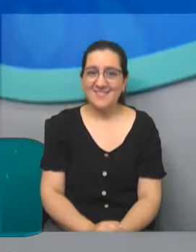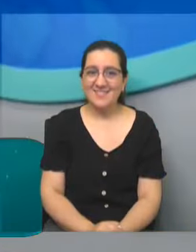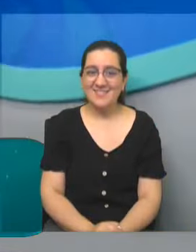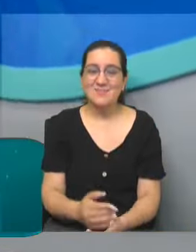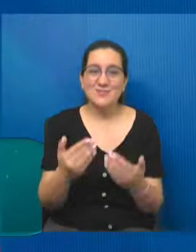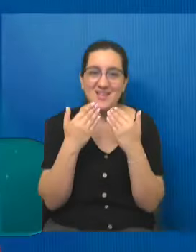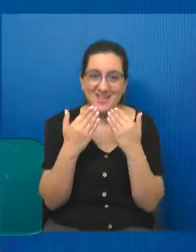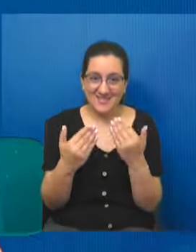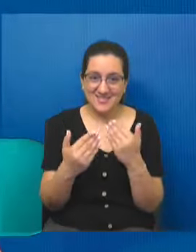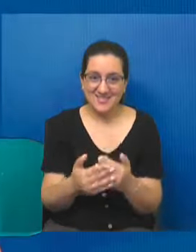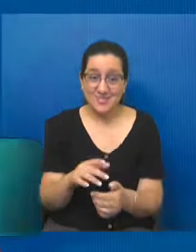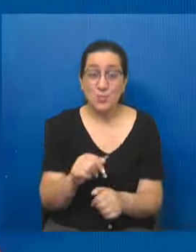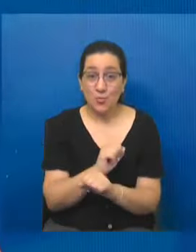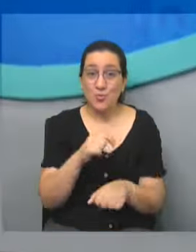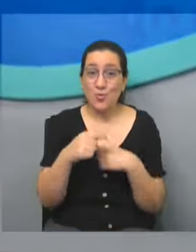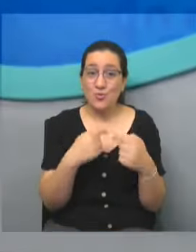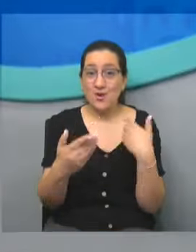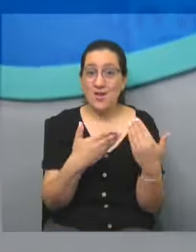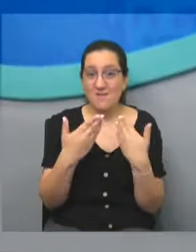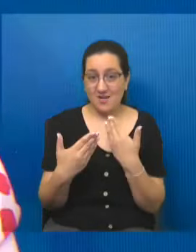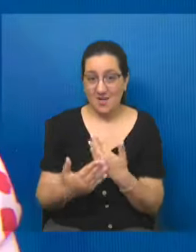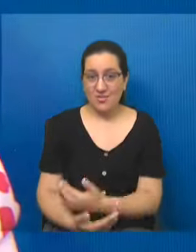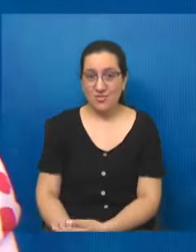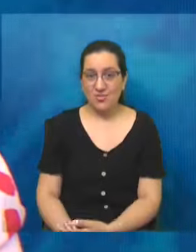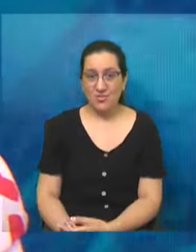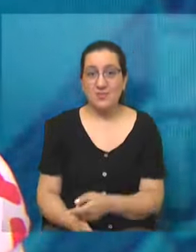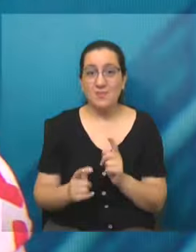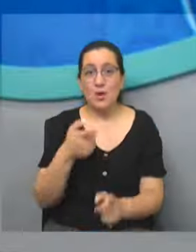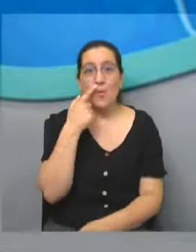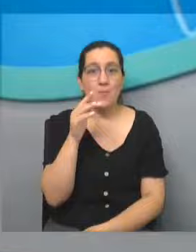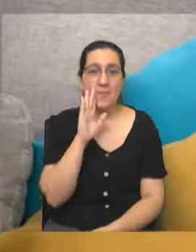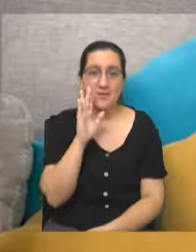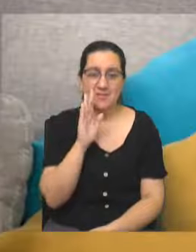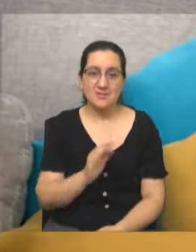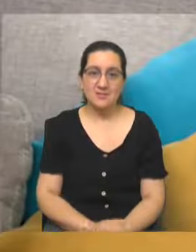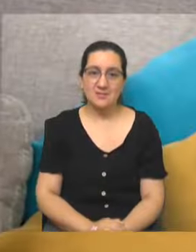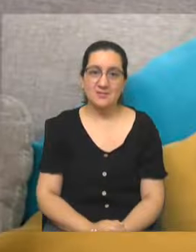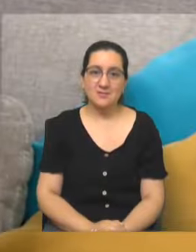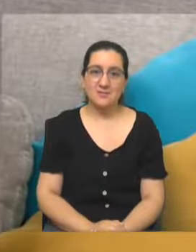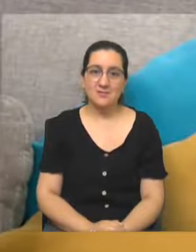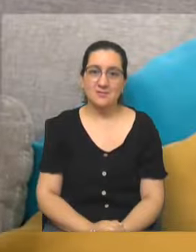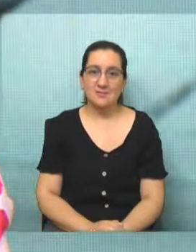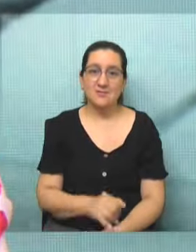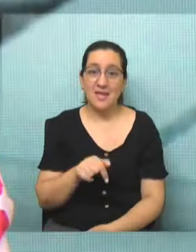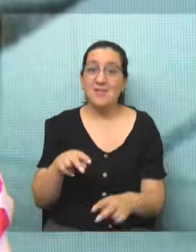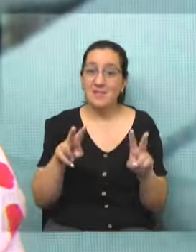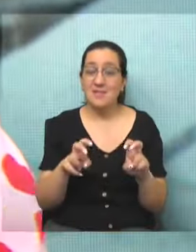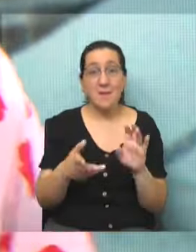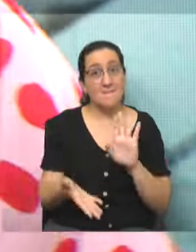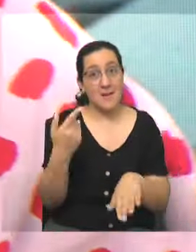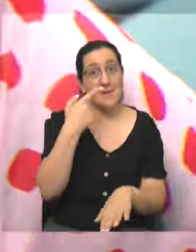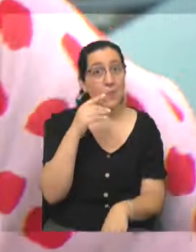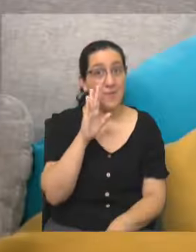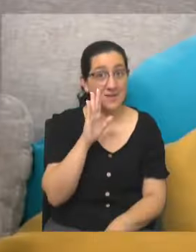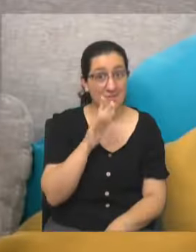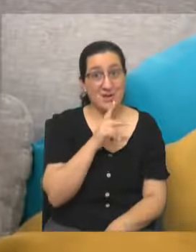Qué temón, ¿eh? Esto es para seguir hablando y hablando. Esto sí, sí. Sobre todo para los padres. A buscar el llamado, a escuchar el llamado. Este tema es más para los padres que para los